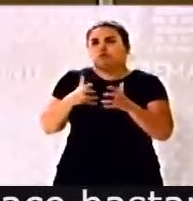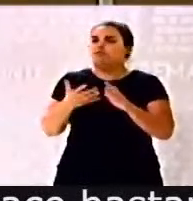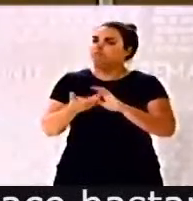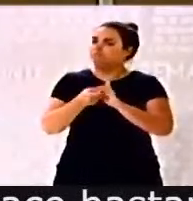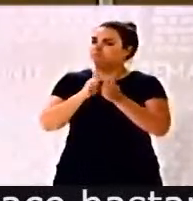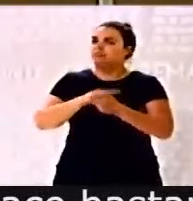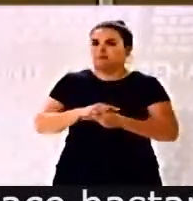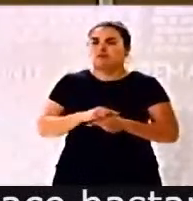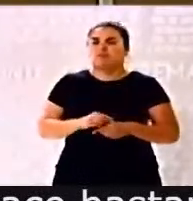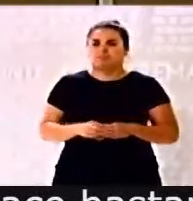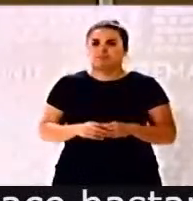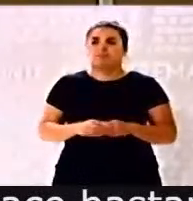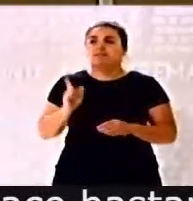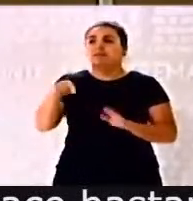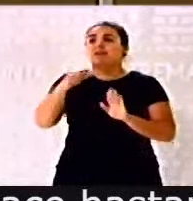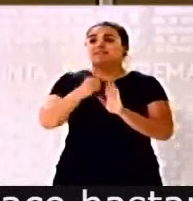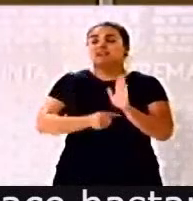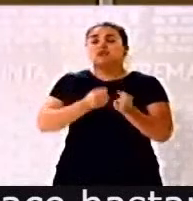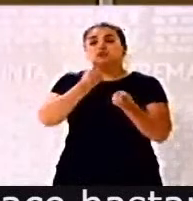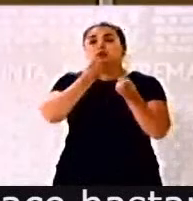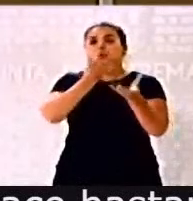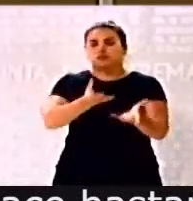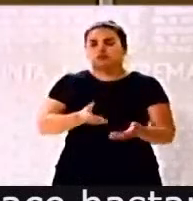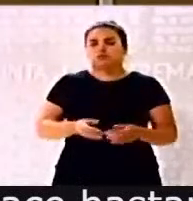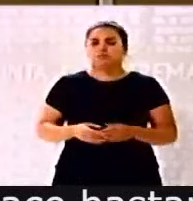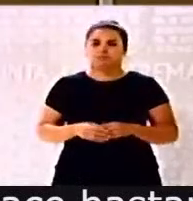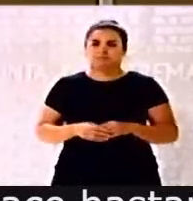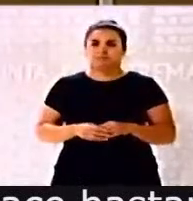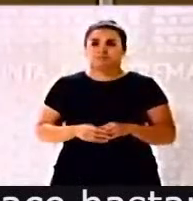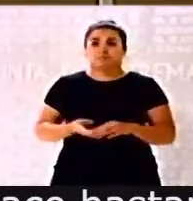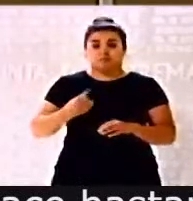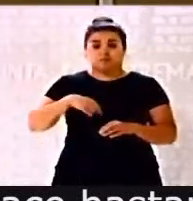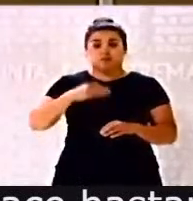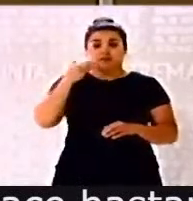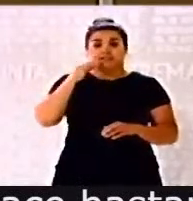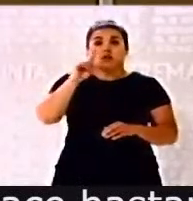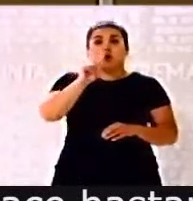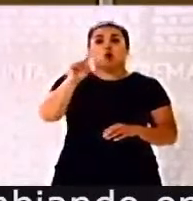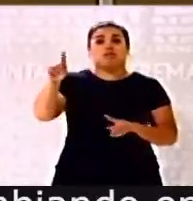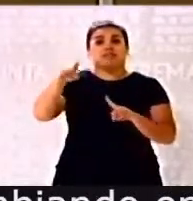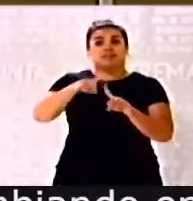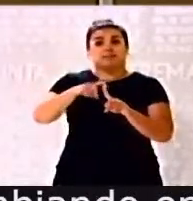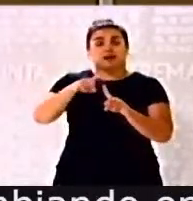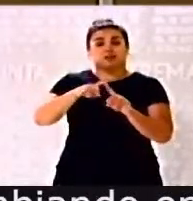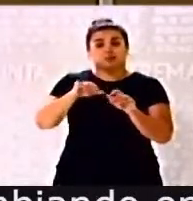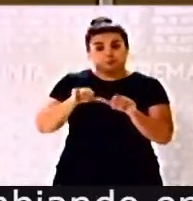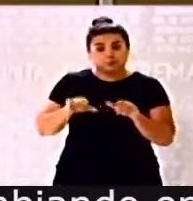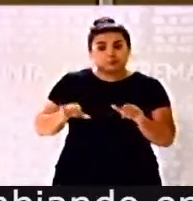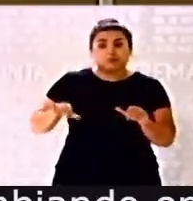sentido. Le voy a dar un dato. Nosotros desde el 11 de mayo tenemos